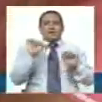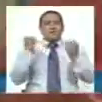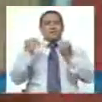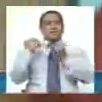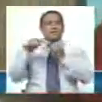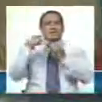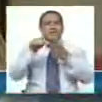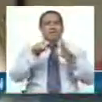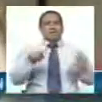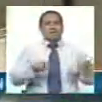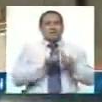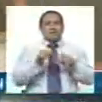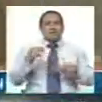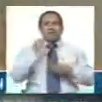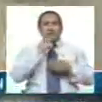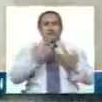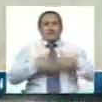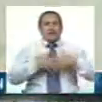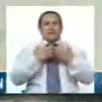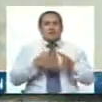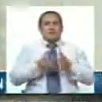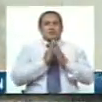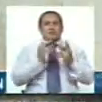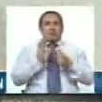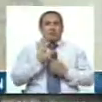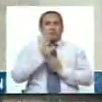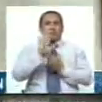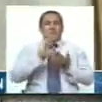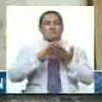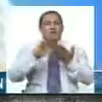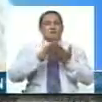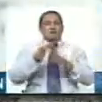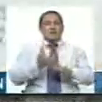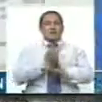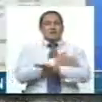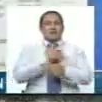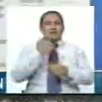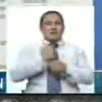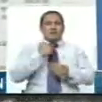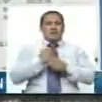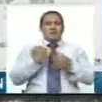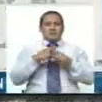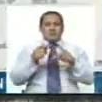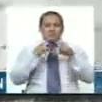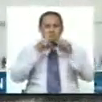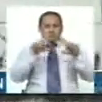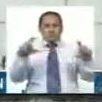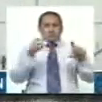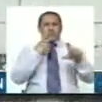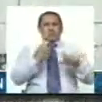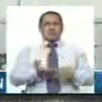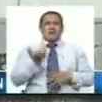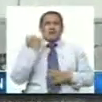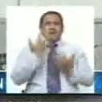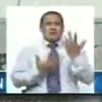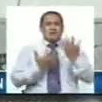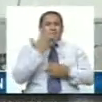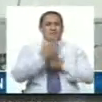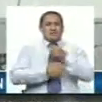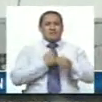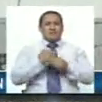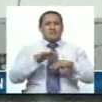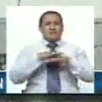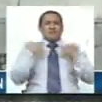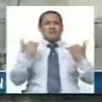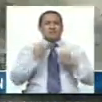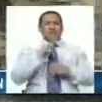las zonas. La representante de esta empresa también nos mostró una licencia de funcionamiento. Sin embargo, esta venció hace 15 años, en